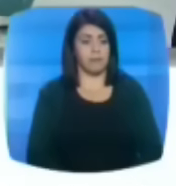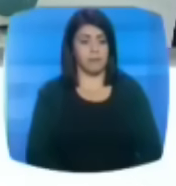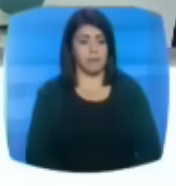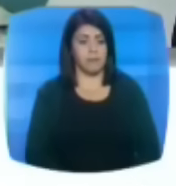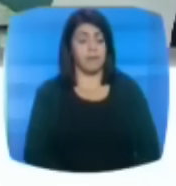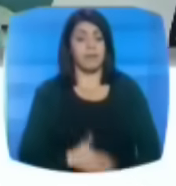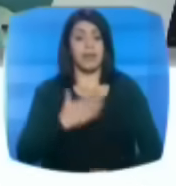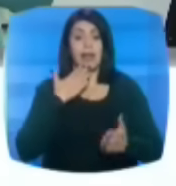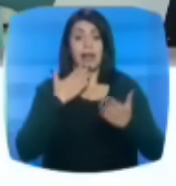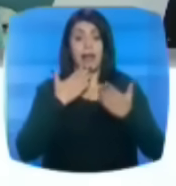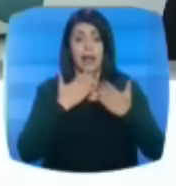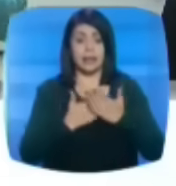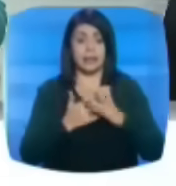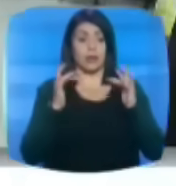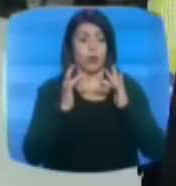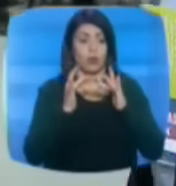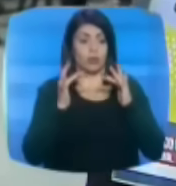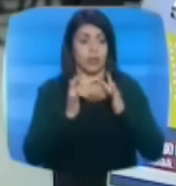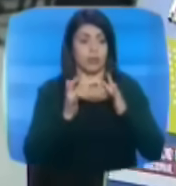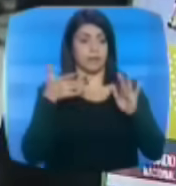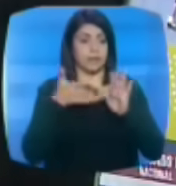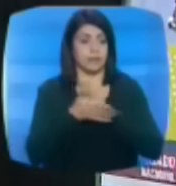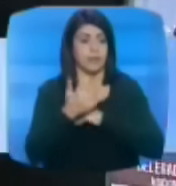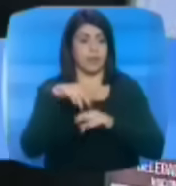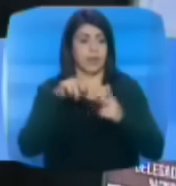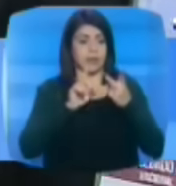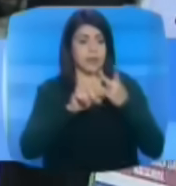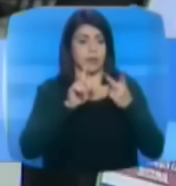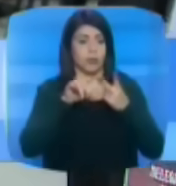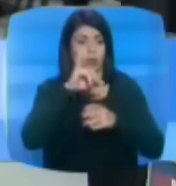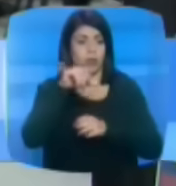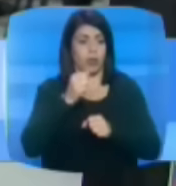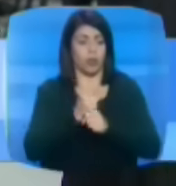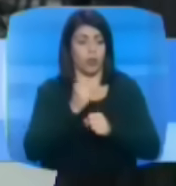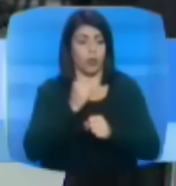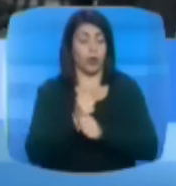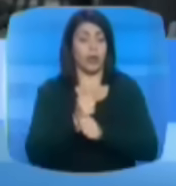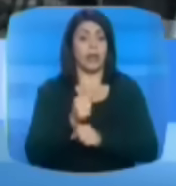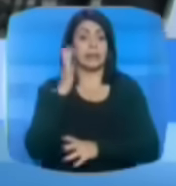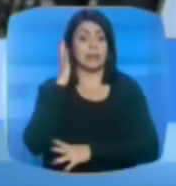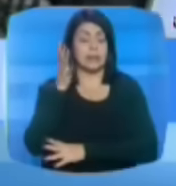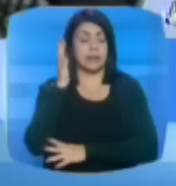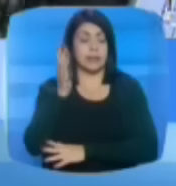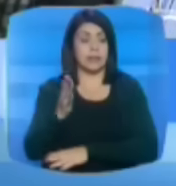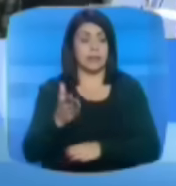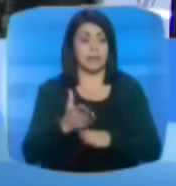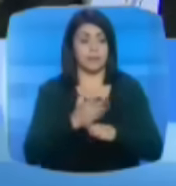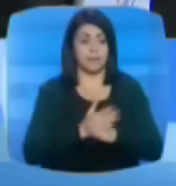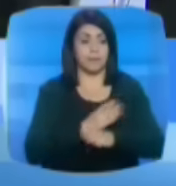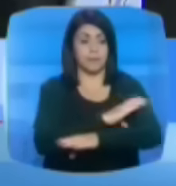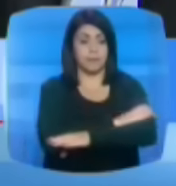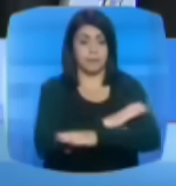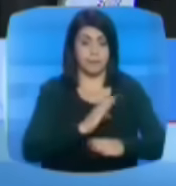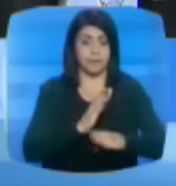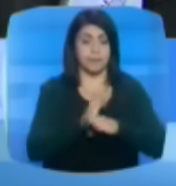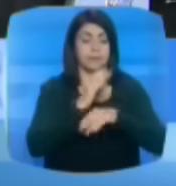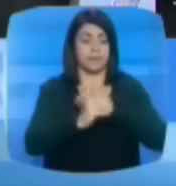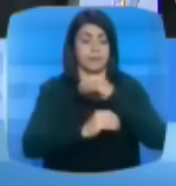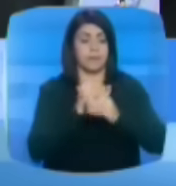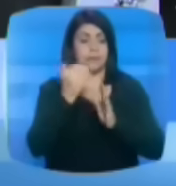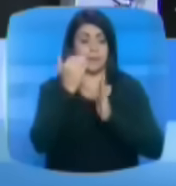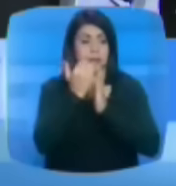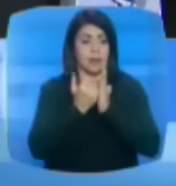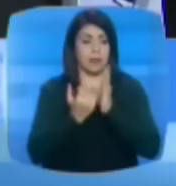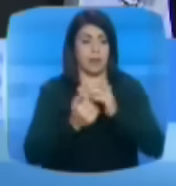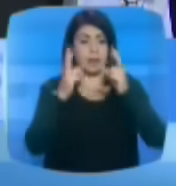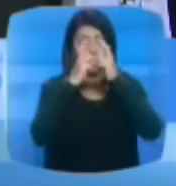Sí, así es. Muchísimas gracias por el contacto. Se trata de la segunda jornada de este foro parlamentario antifascista. Uno de los puntos de agenda va a ser